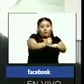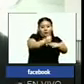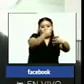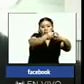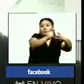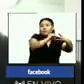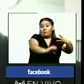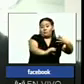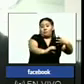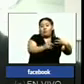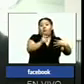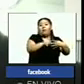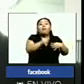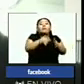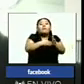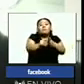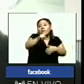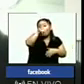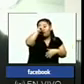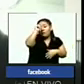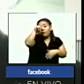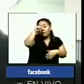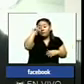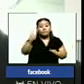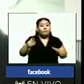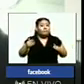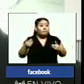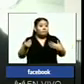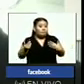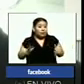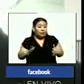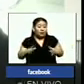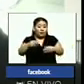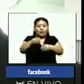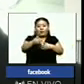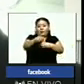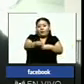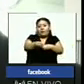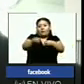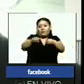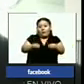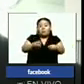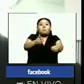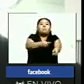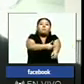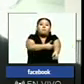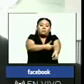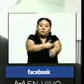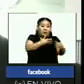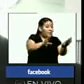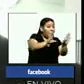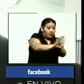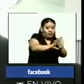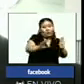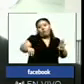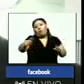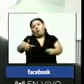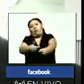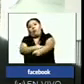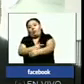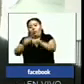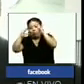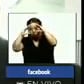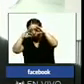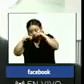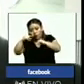ellos entran a trabajar cuando las unidades de salud cierran entonces de su horario nocturno y